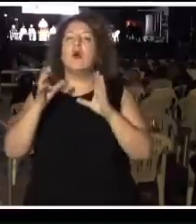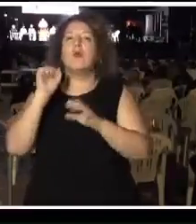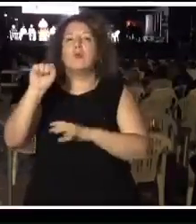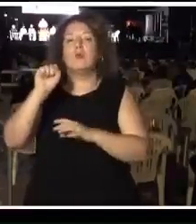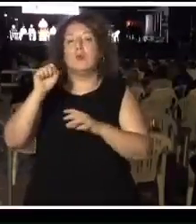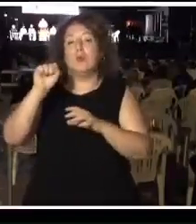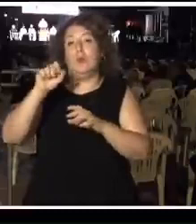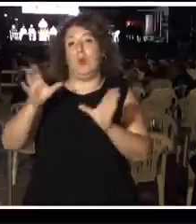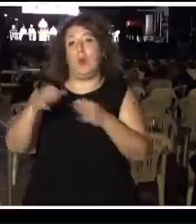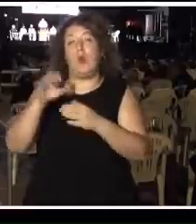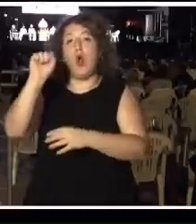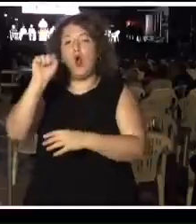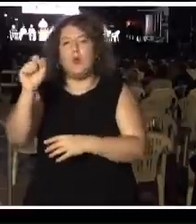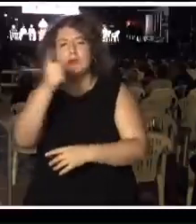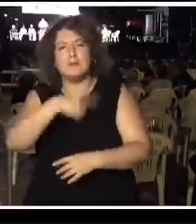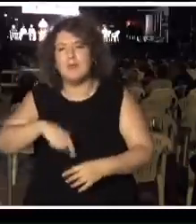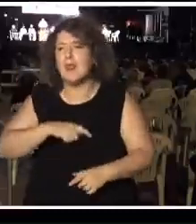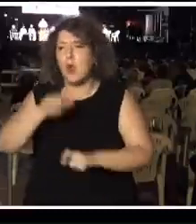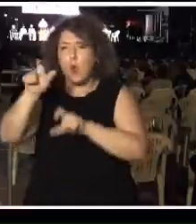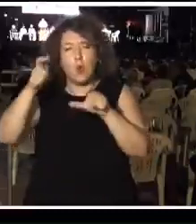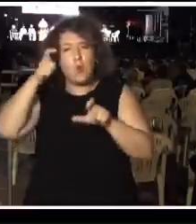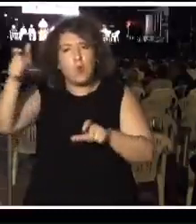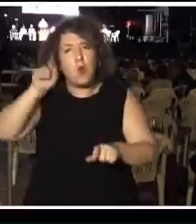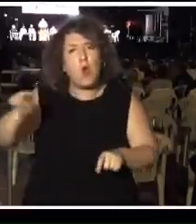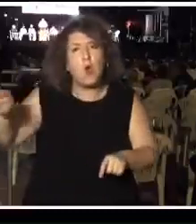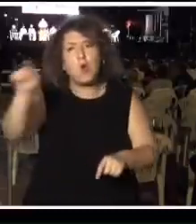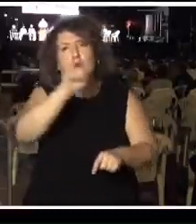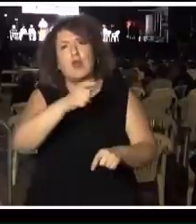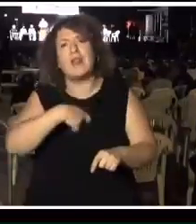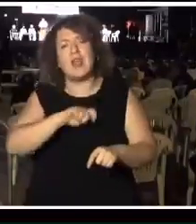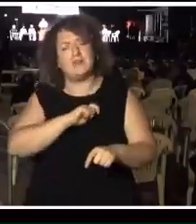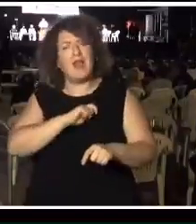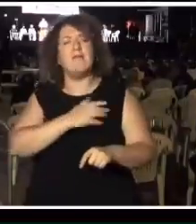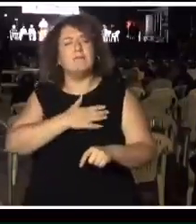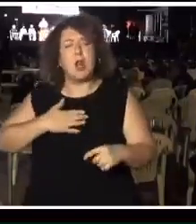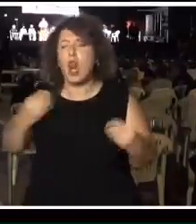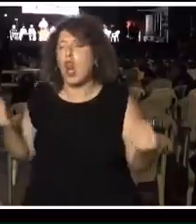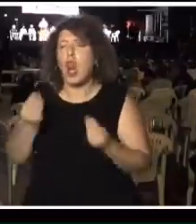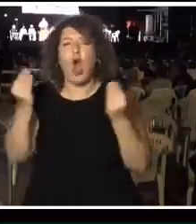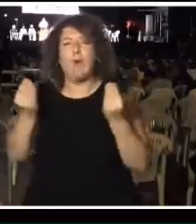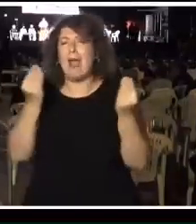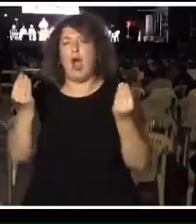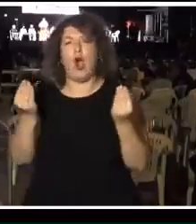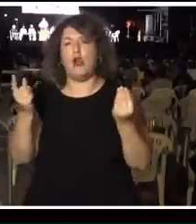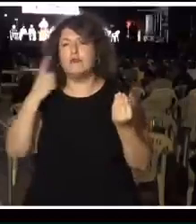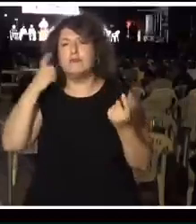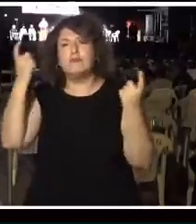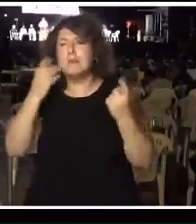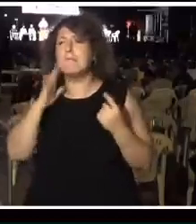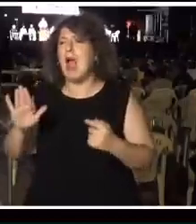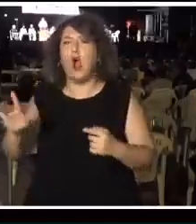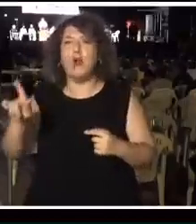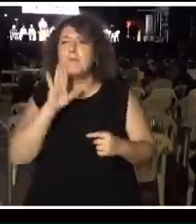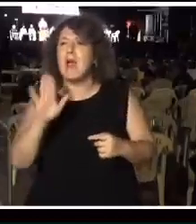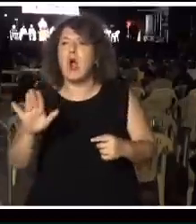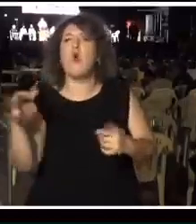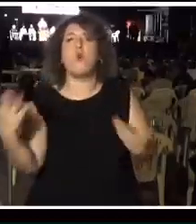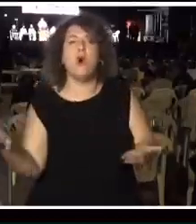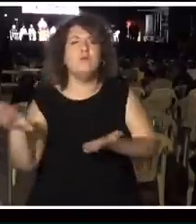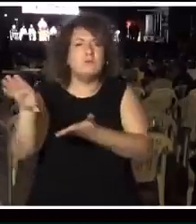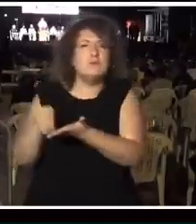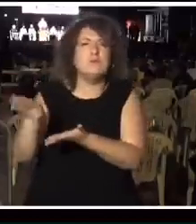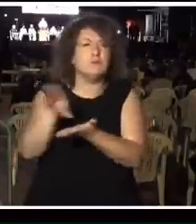lo mejor para los pueblos de España y para la clase trabajadora sobre cualquier otra consideración.